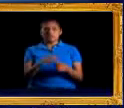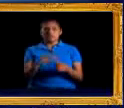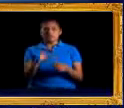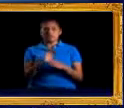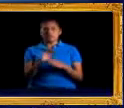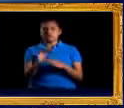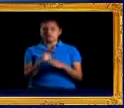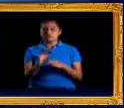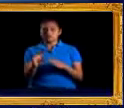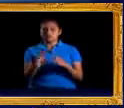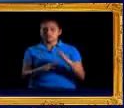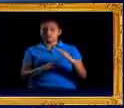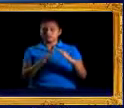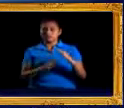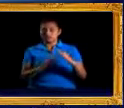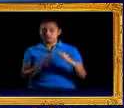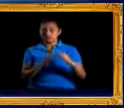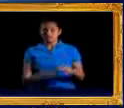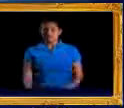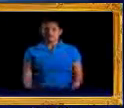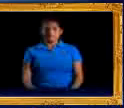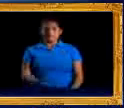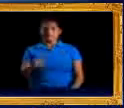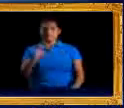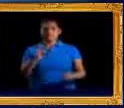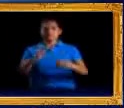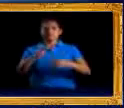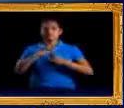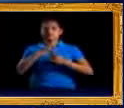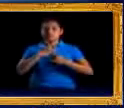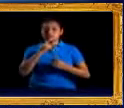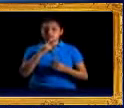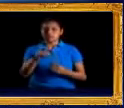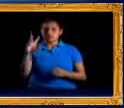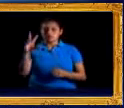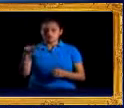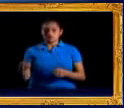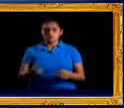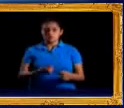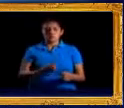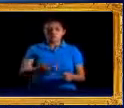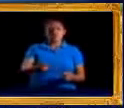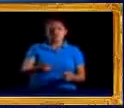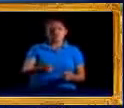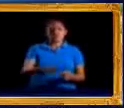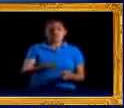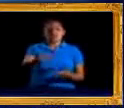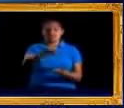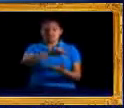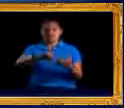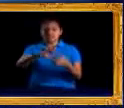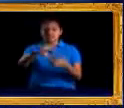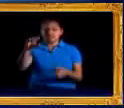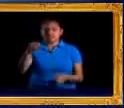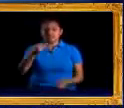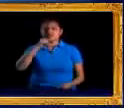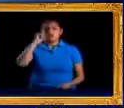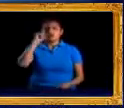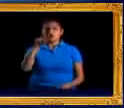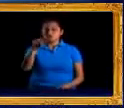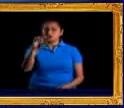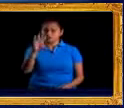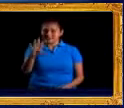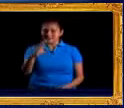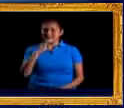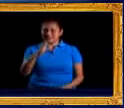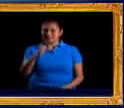la iglesia, hermano, interesante, es que le dicen: no dañes al aceite ni al vino. Y usted es aceite, y usted